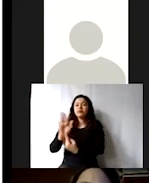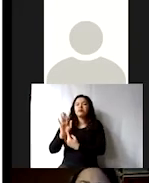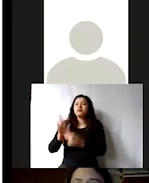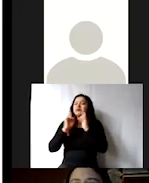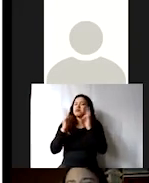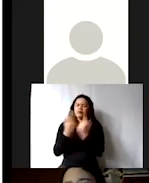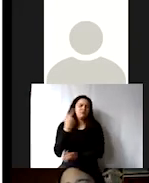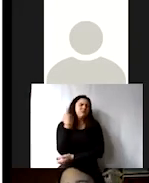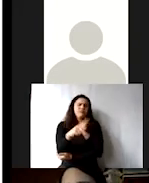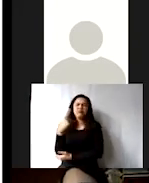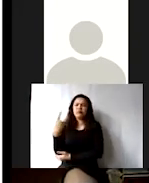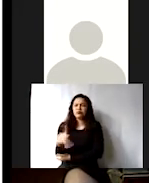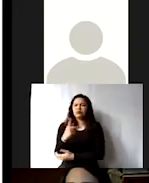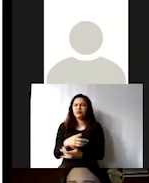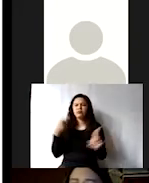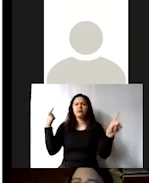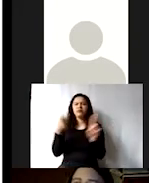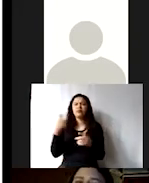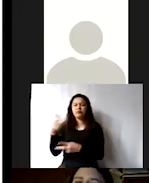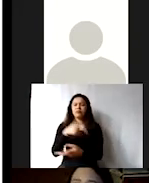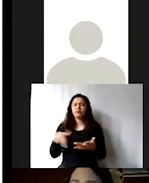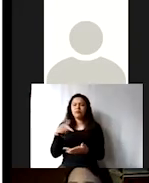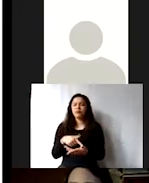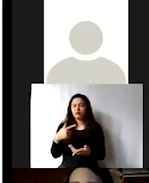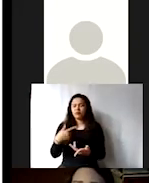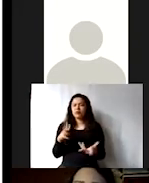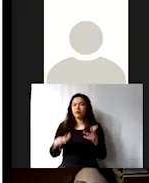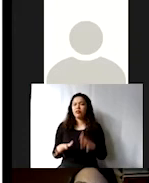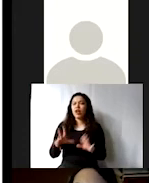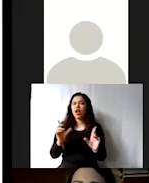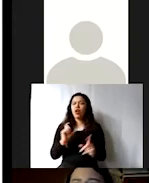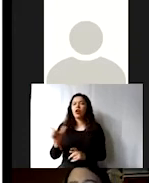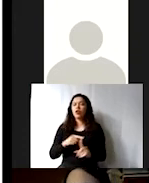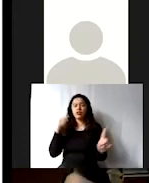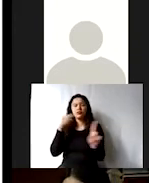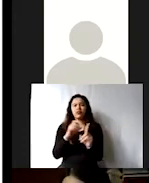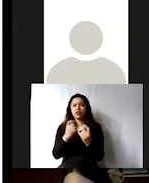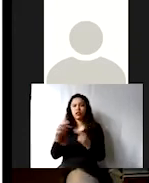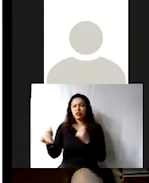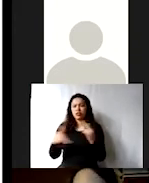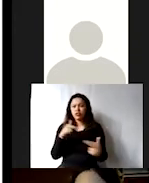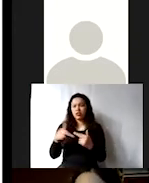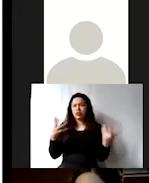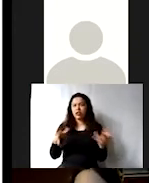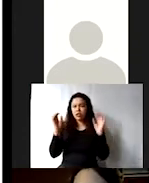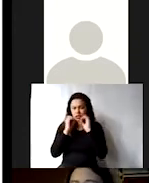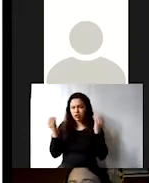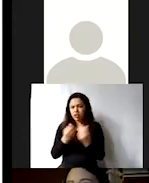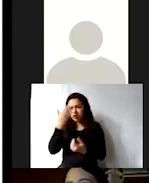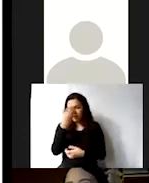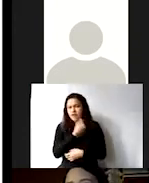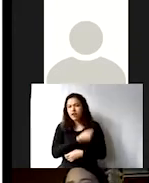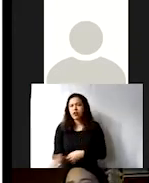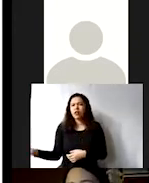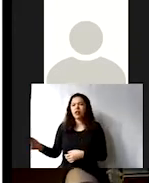reuniones, sus puntos focales regionales. A veces cuando no hay puntos focales regionales, las organizaciones tienen la capacidad de